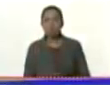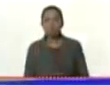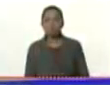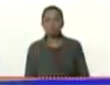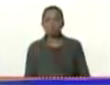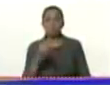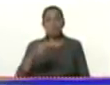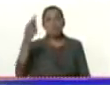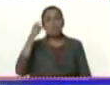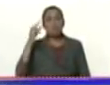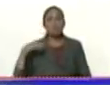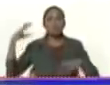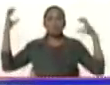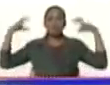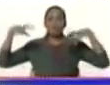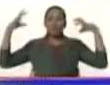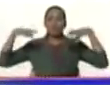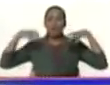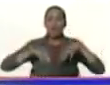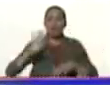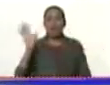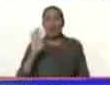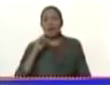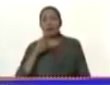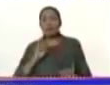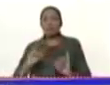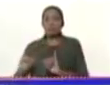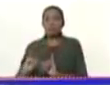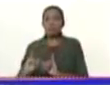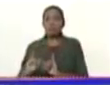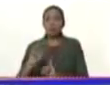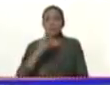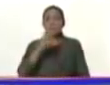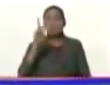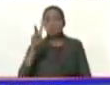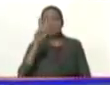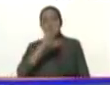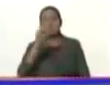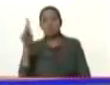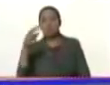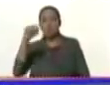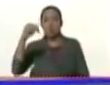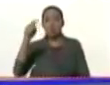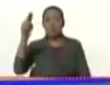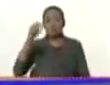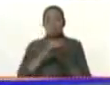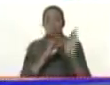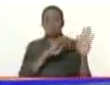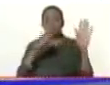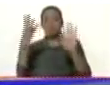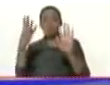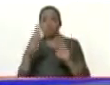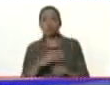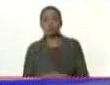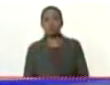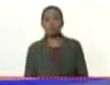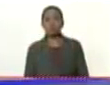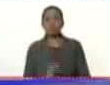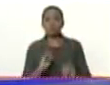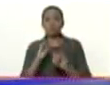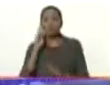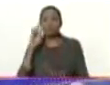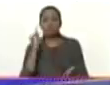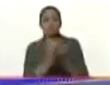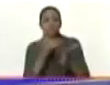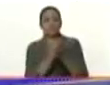este día lluvioso de esta Caracas del 21 de noviembre del 2019, que ha sido